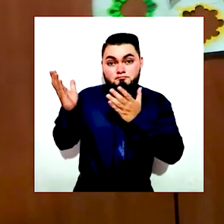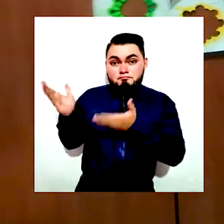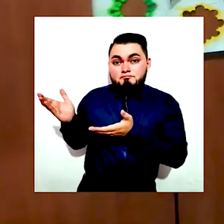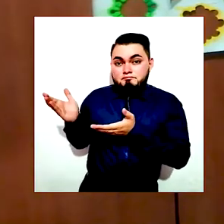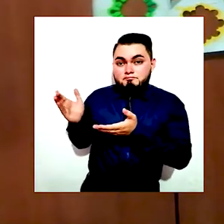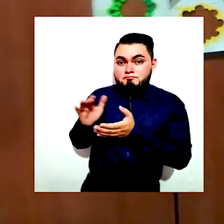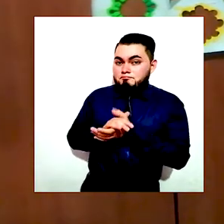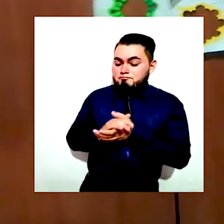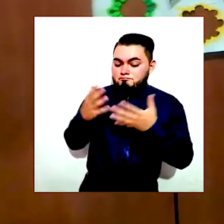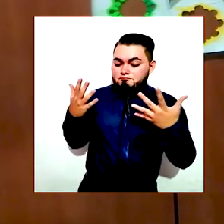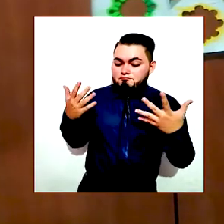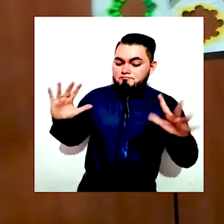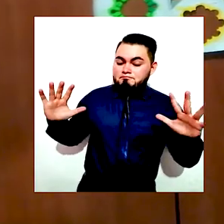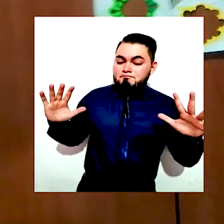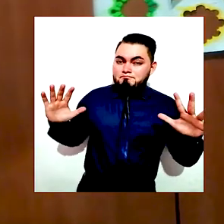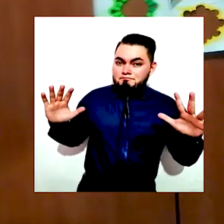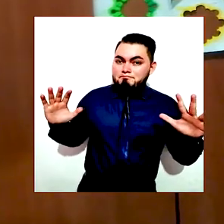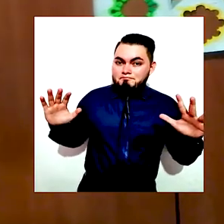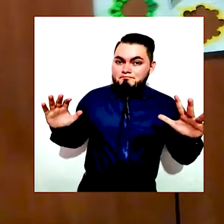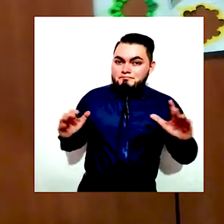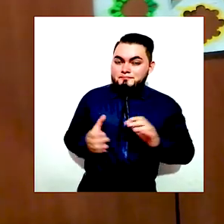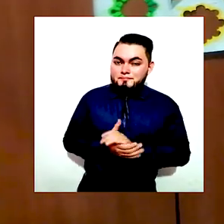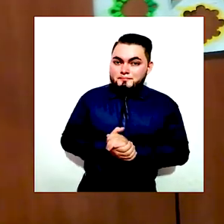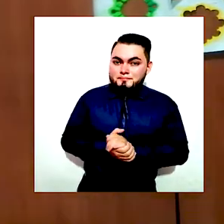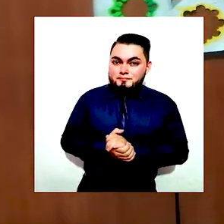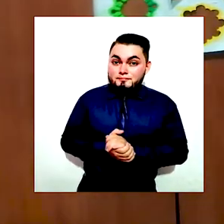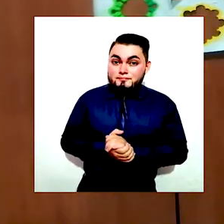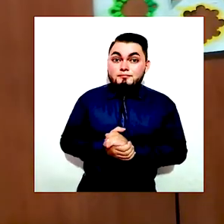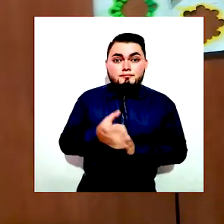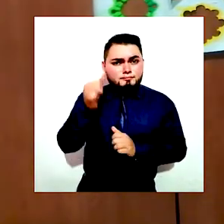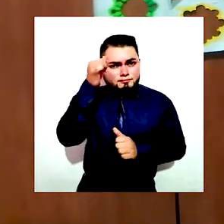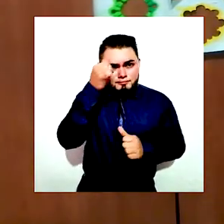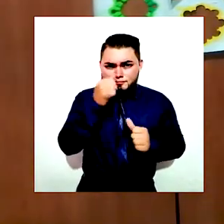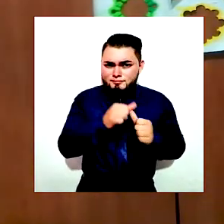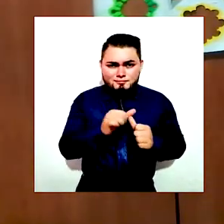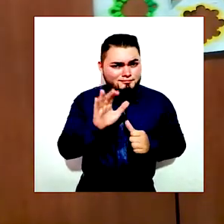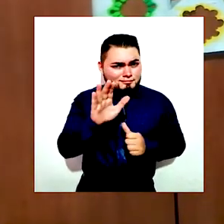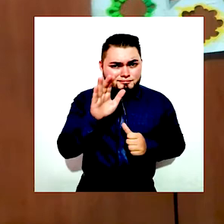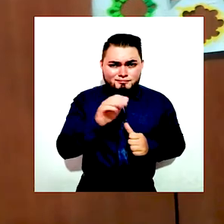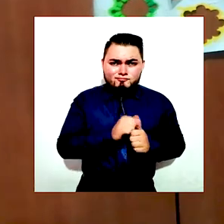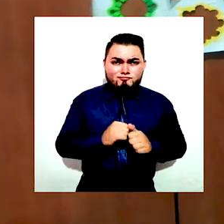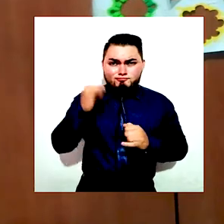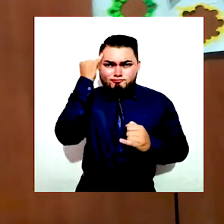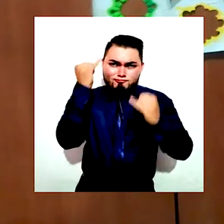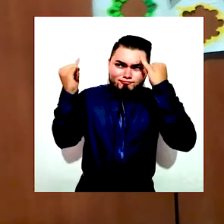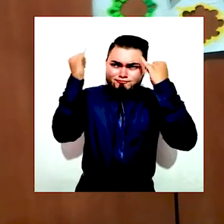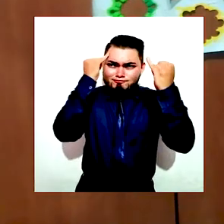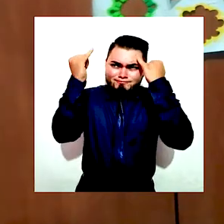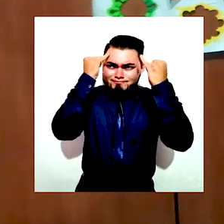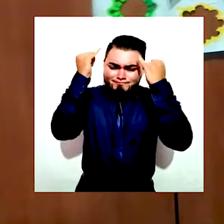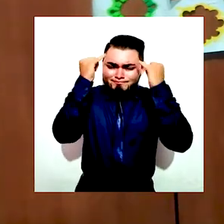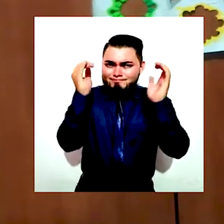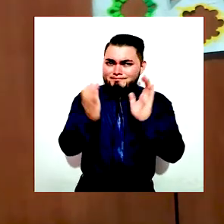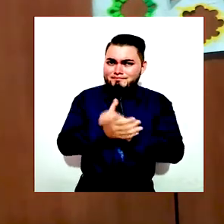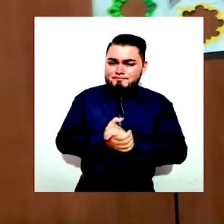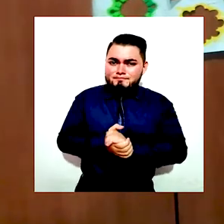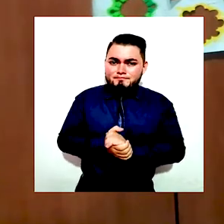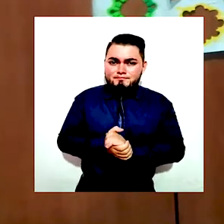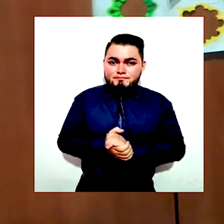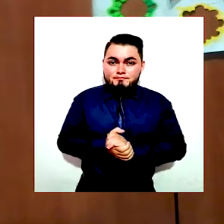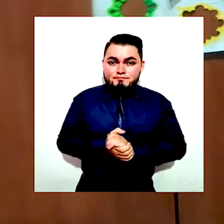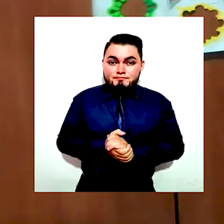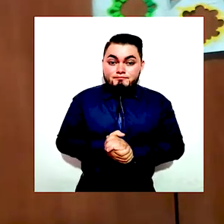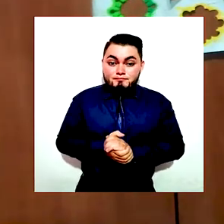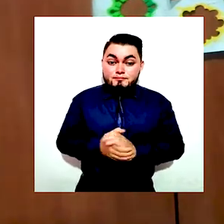¿Cómo queda nuestro trabajo finalizado? Recuerda que tú puedes hacer tus propios diseños. La técnica